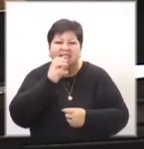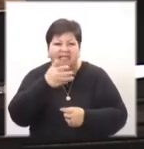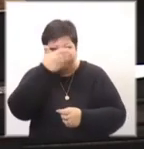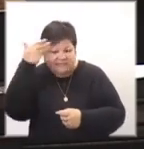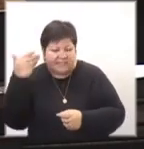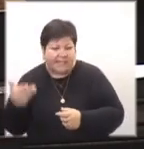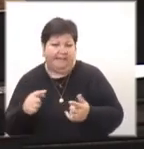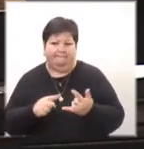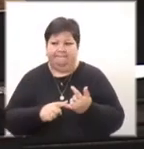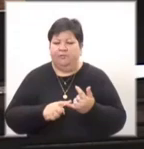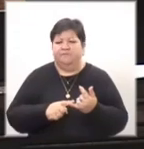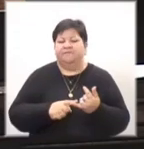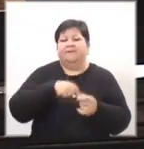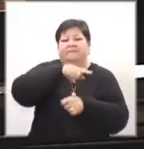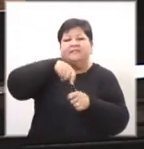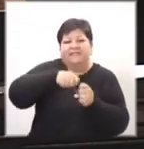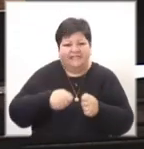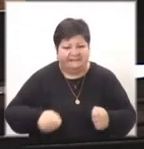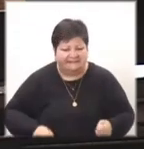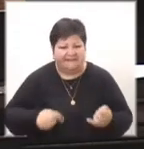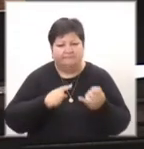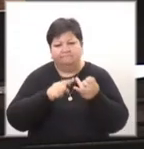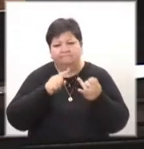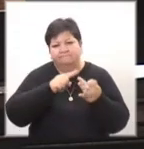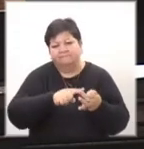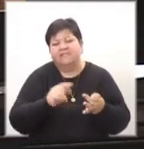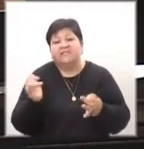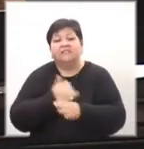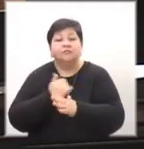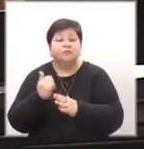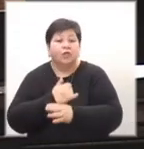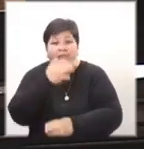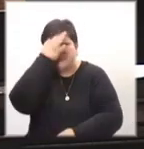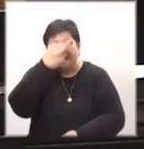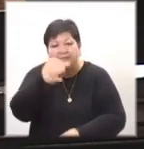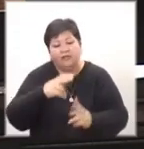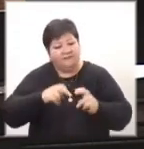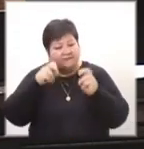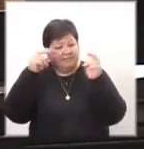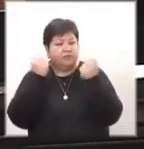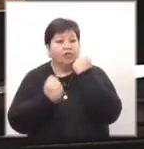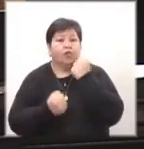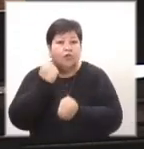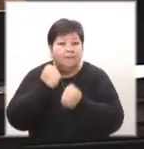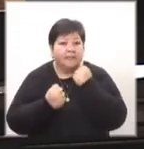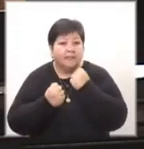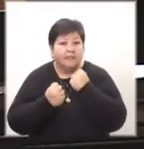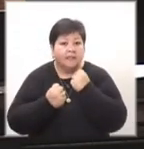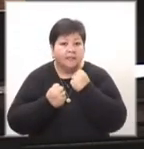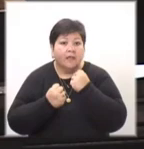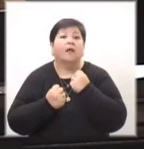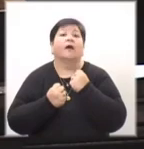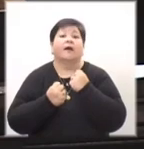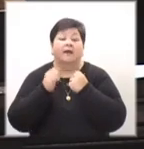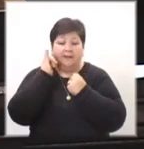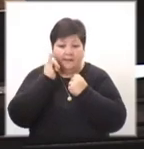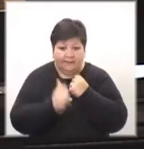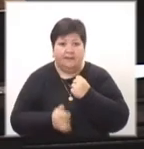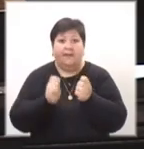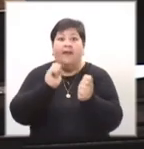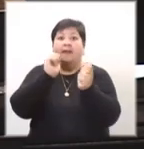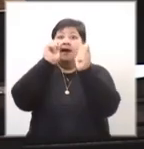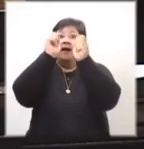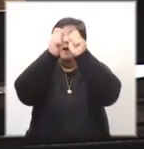la delegación del PICINT y también institutos técnicos de investigación económica permitieron revertir estos